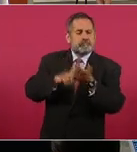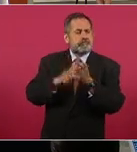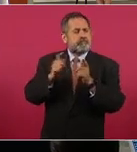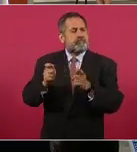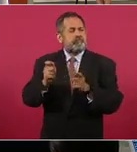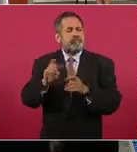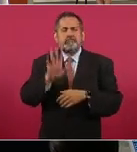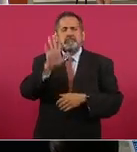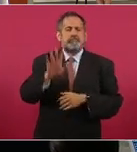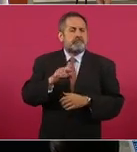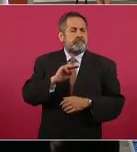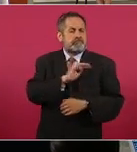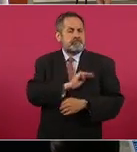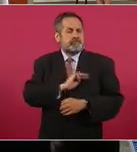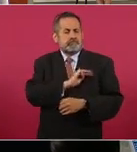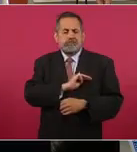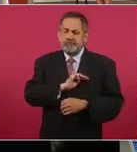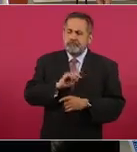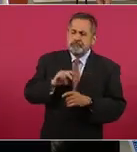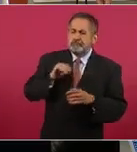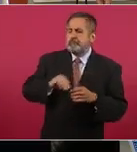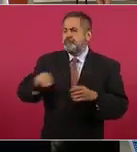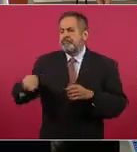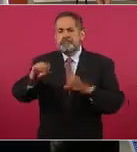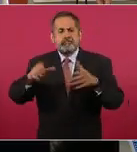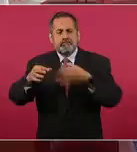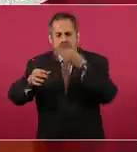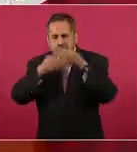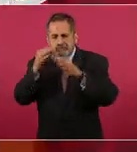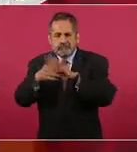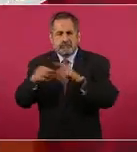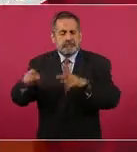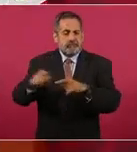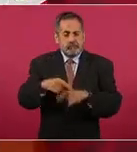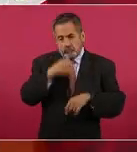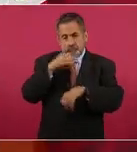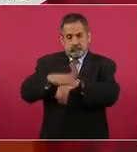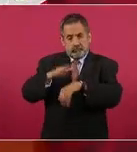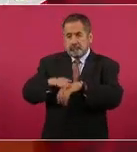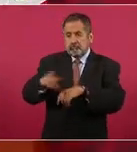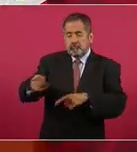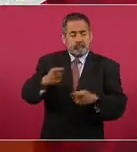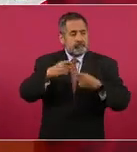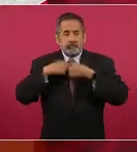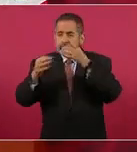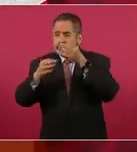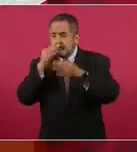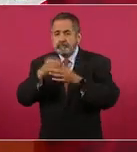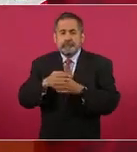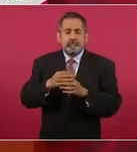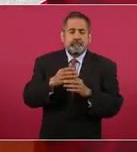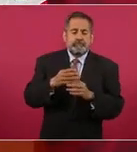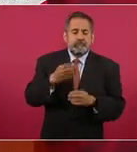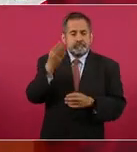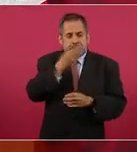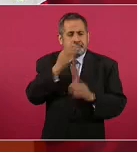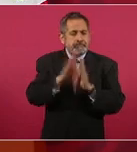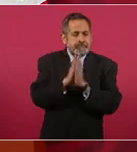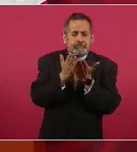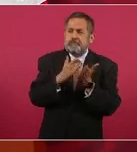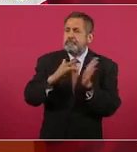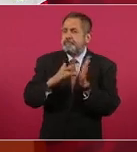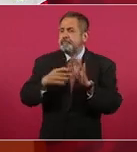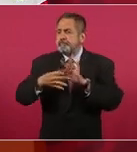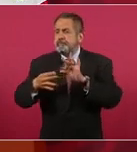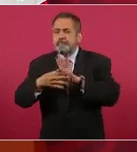decir, predicate Evangelium, es decir, sean misioneros, prediquen la palabra de Dios, o sea, que lo esencial